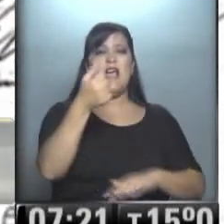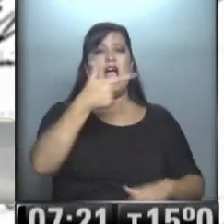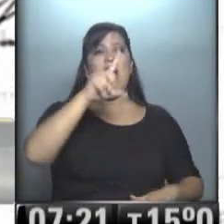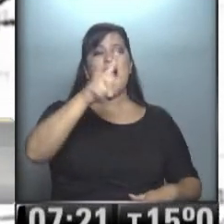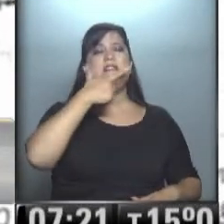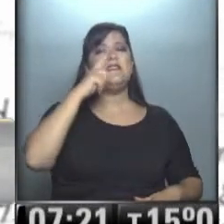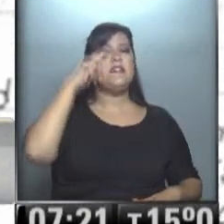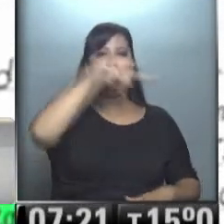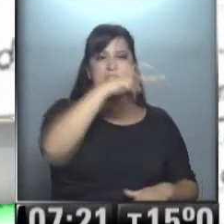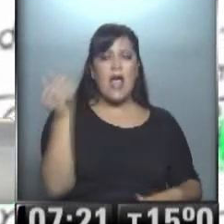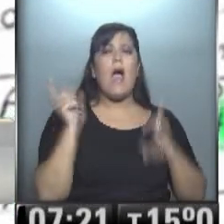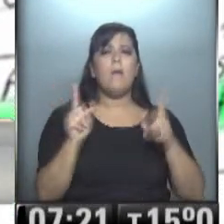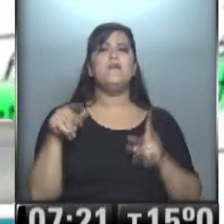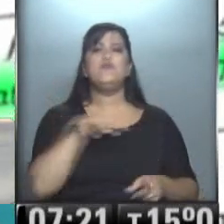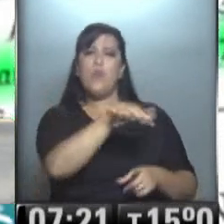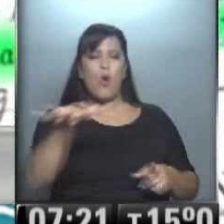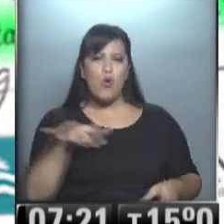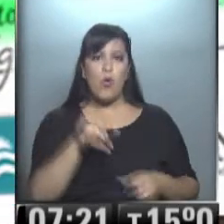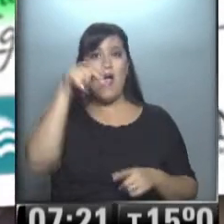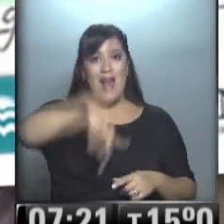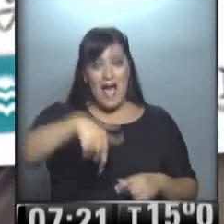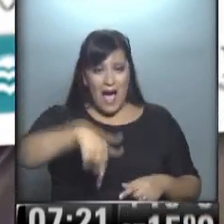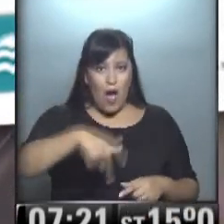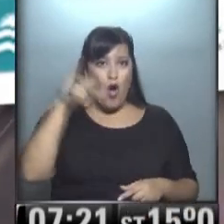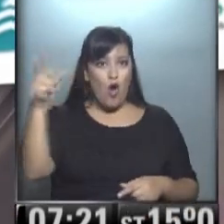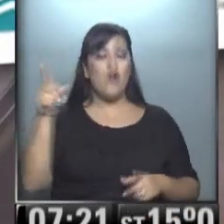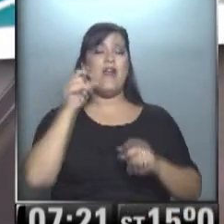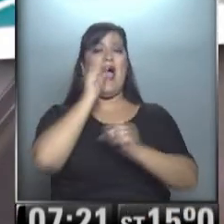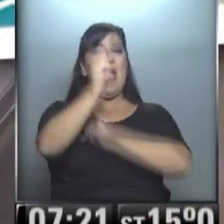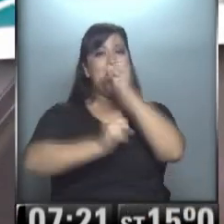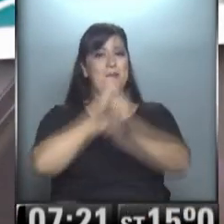2858, el mismo lugar donde tiene lugar de residencia el empresario Aguilar.